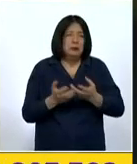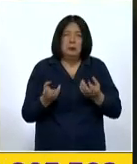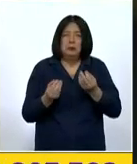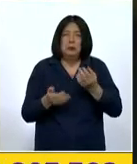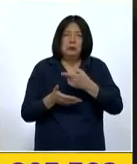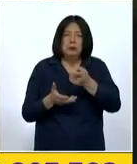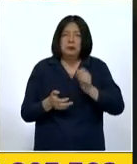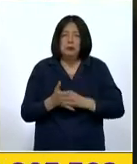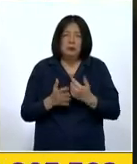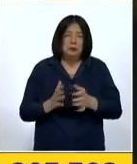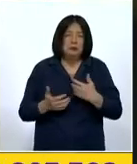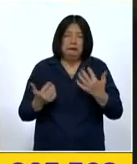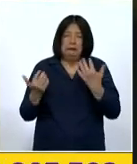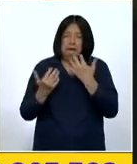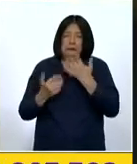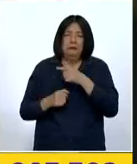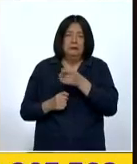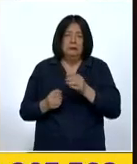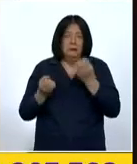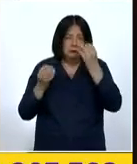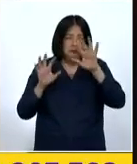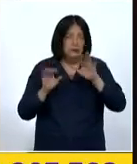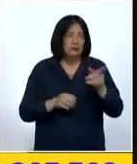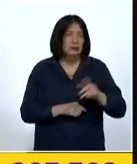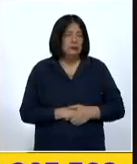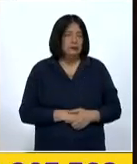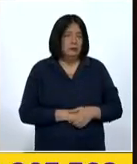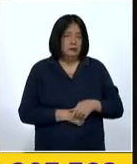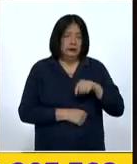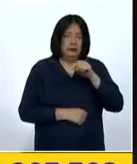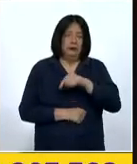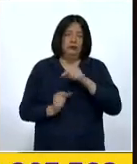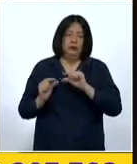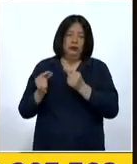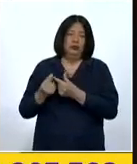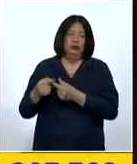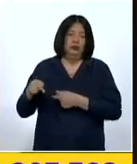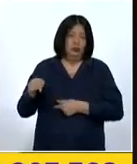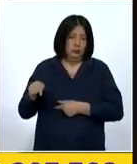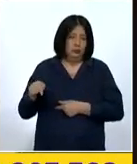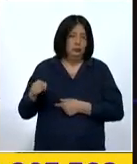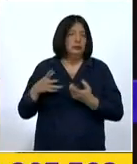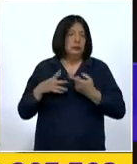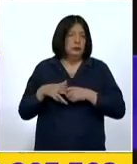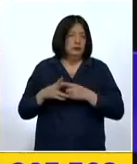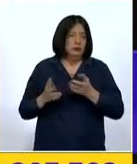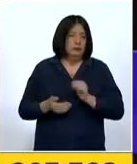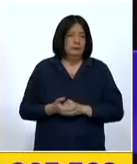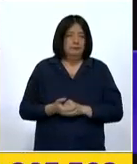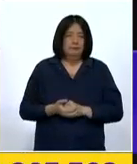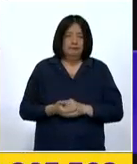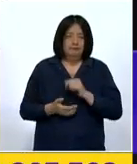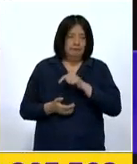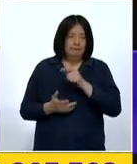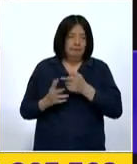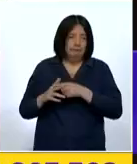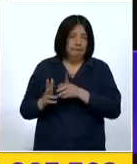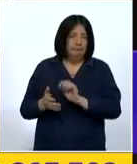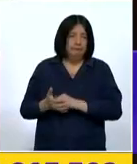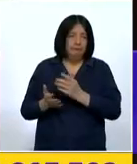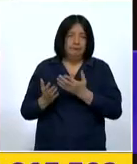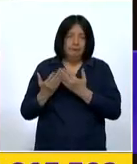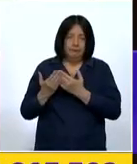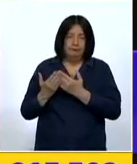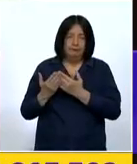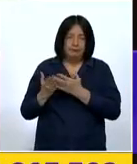siembran terror en el siguiente informe. Este es un grupo, una organización criminal que inicia su